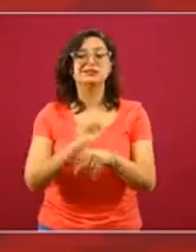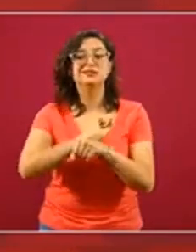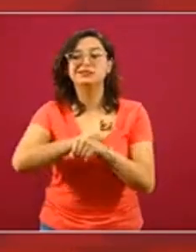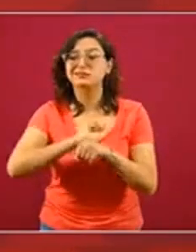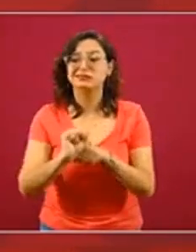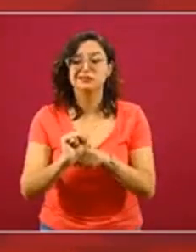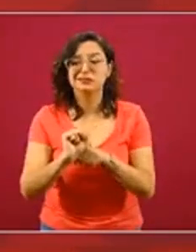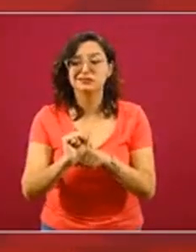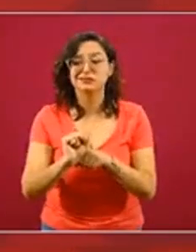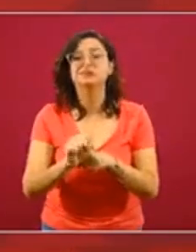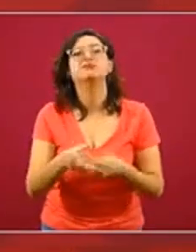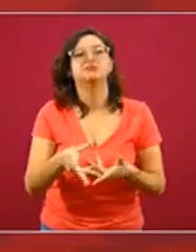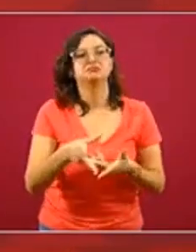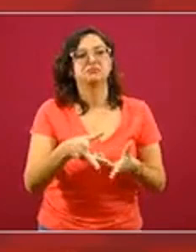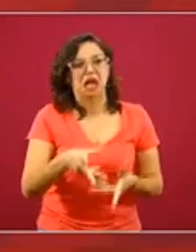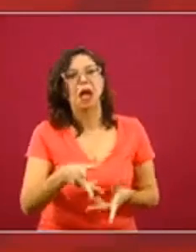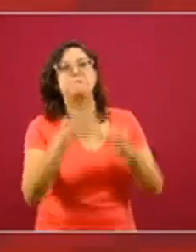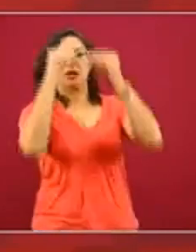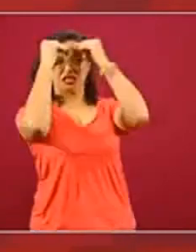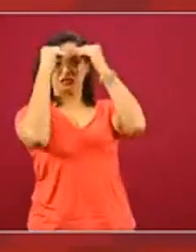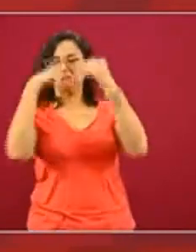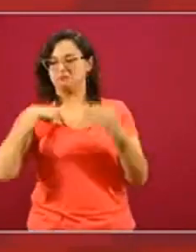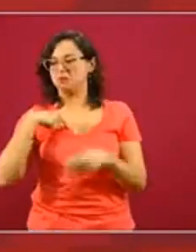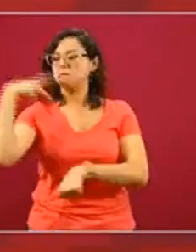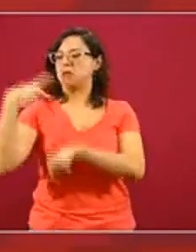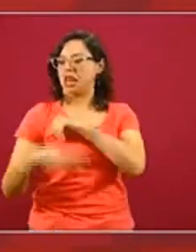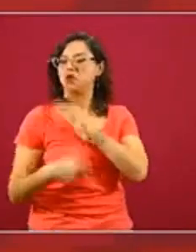sobre lo que sí sirve para disminuir el riesgo.